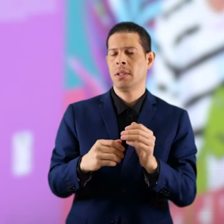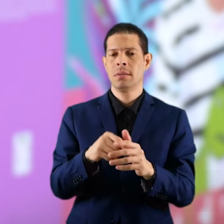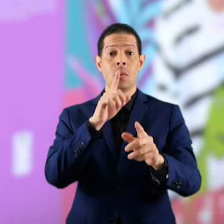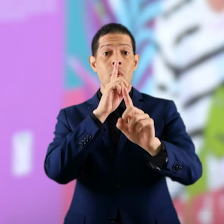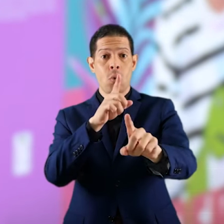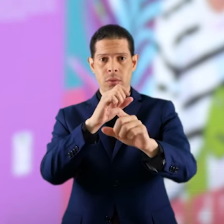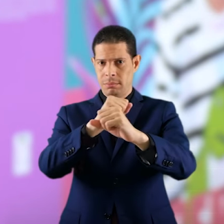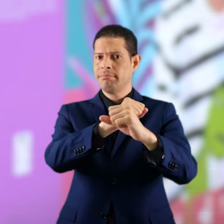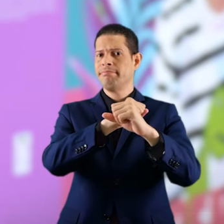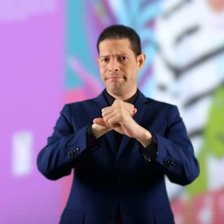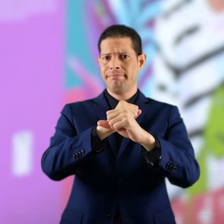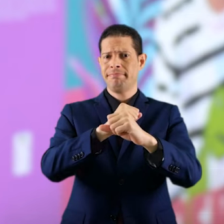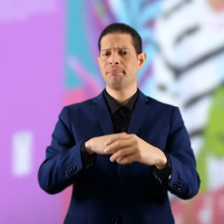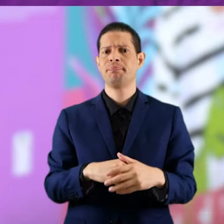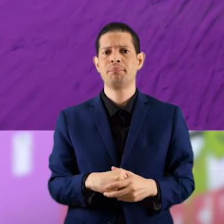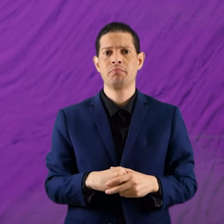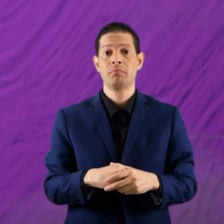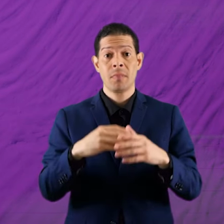¿Qué la